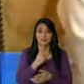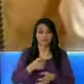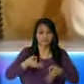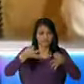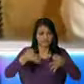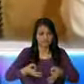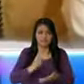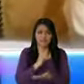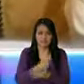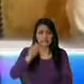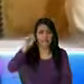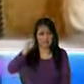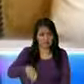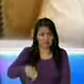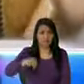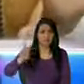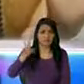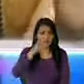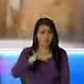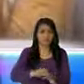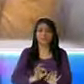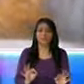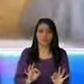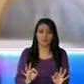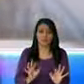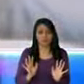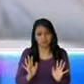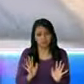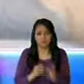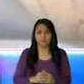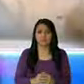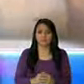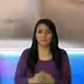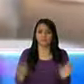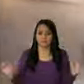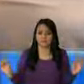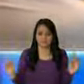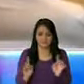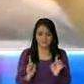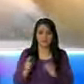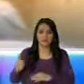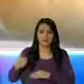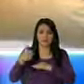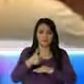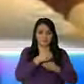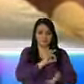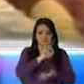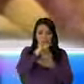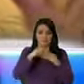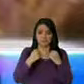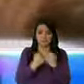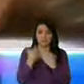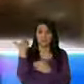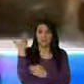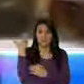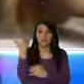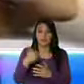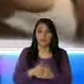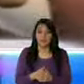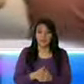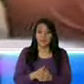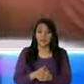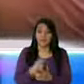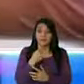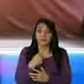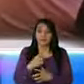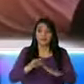terminante, sí, va a haber segunda vuelta. Reunido con líderes y representantes sociales, el burgomaestre señaló el